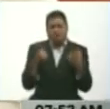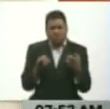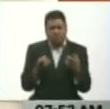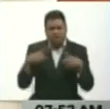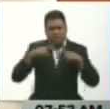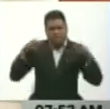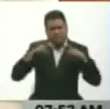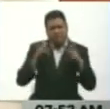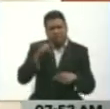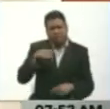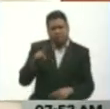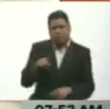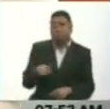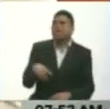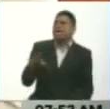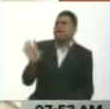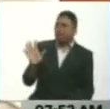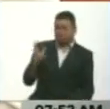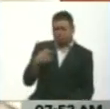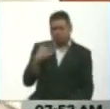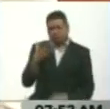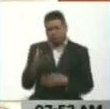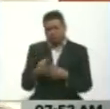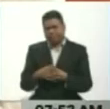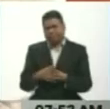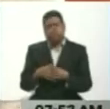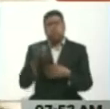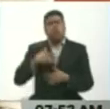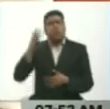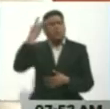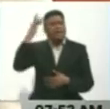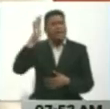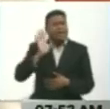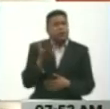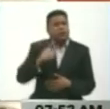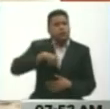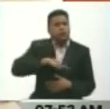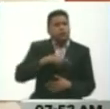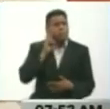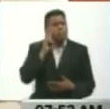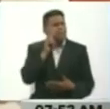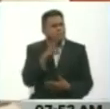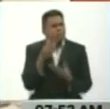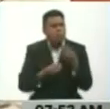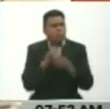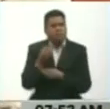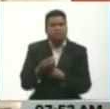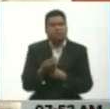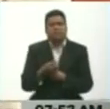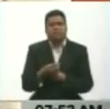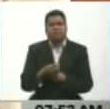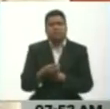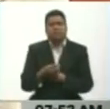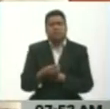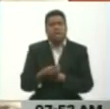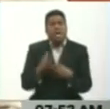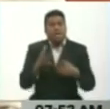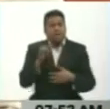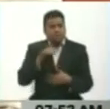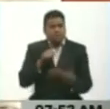porque fíjate, yo creo que la estrategia es en conjunto, es como la hemos venido haciendo, pues. Aquí las guerrillas